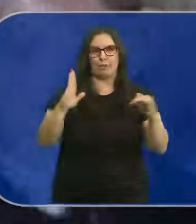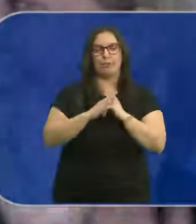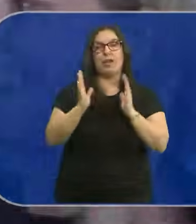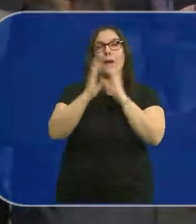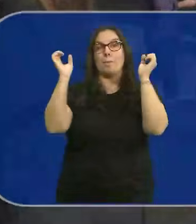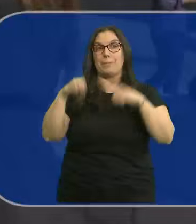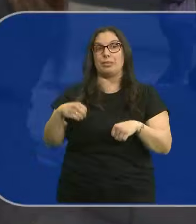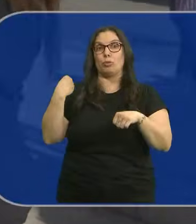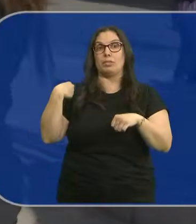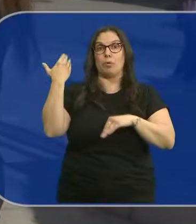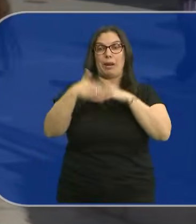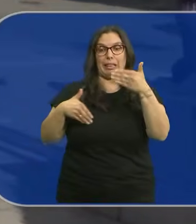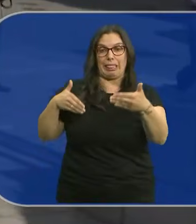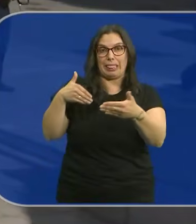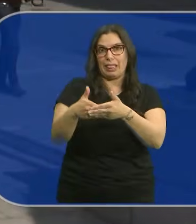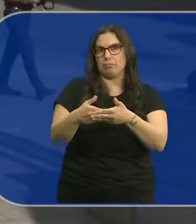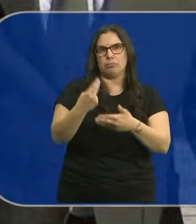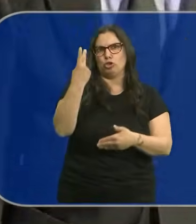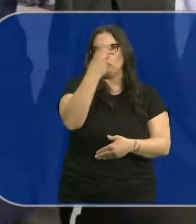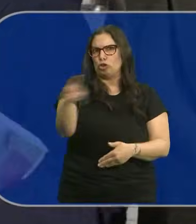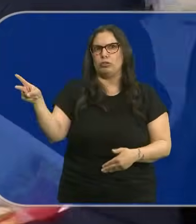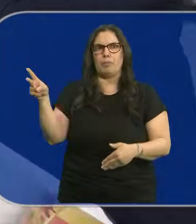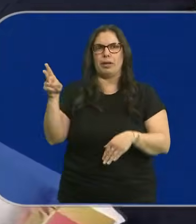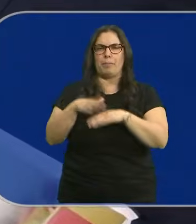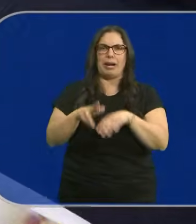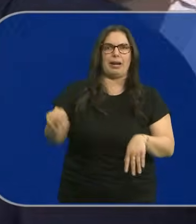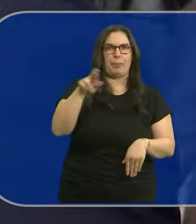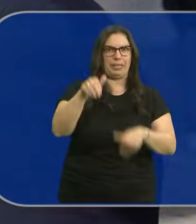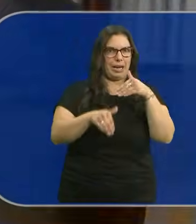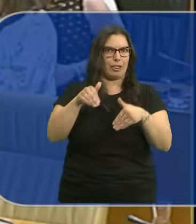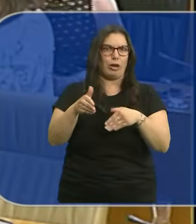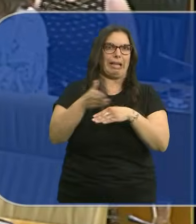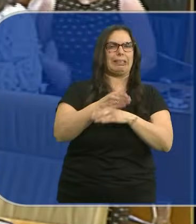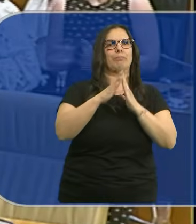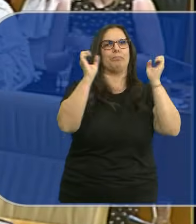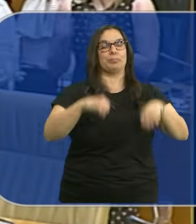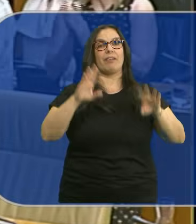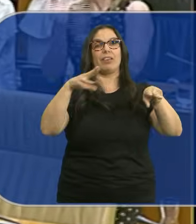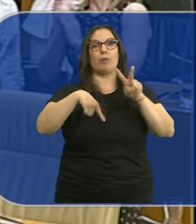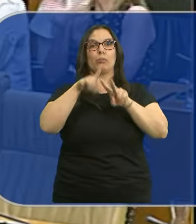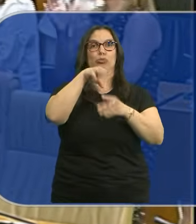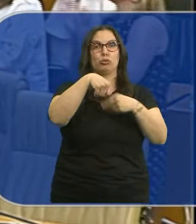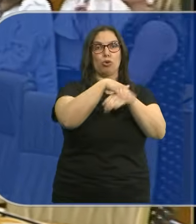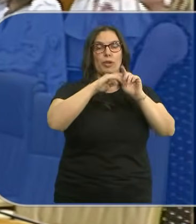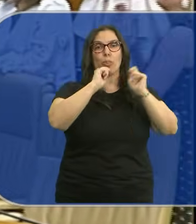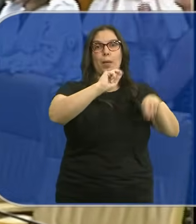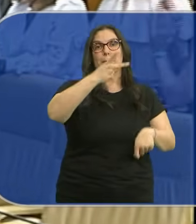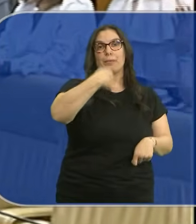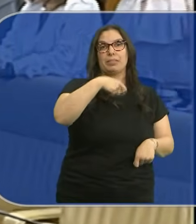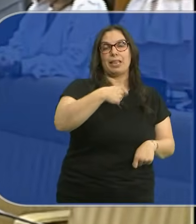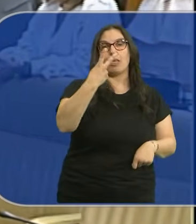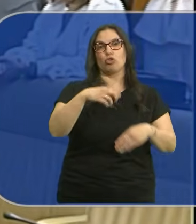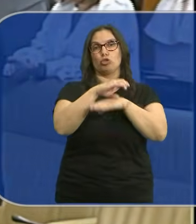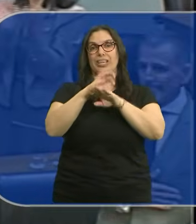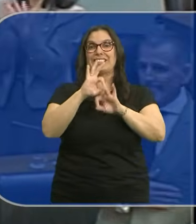cerró al filo del plazo otorgado, cuando tan solo quedaban 2 semanas para la repetición electoral. Vox entró en el gobierno con una vicepresidencia y 2